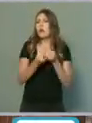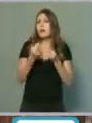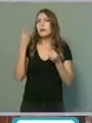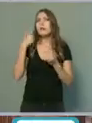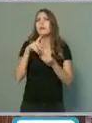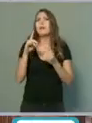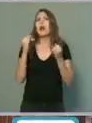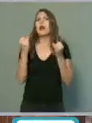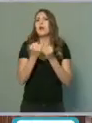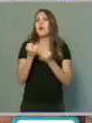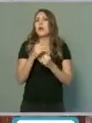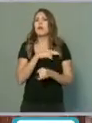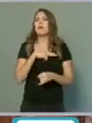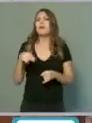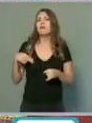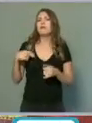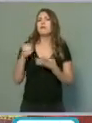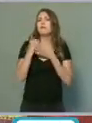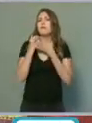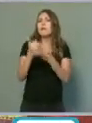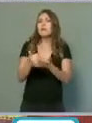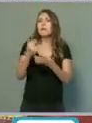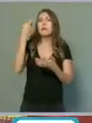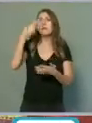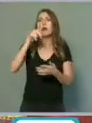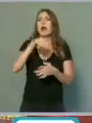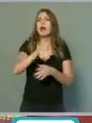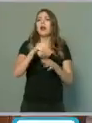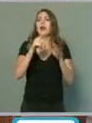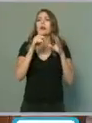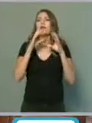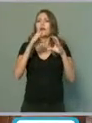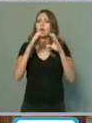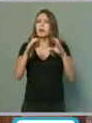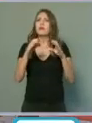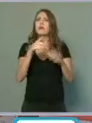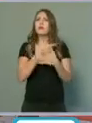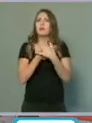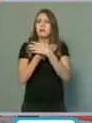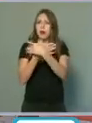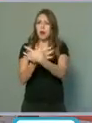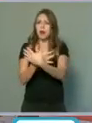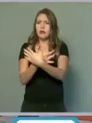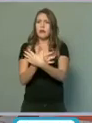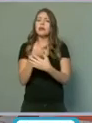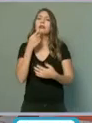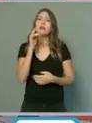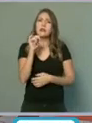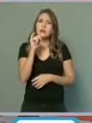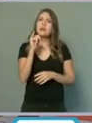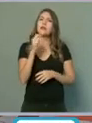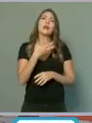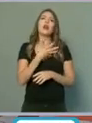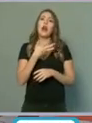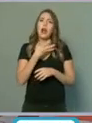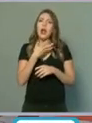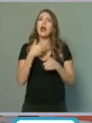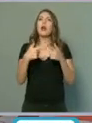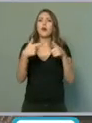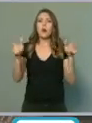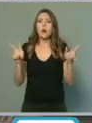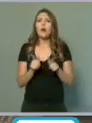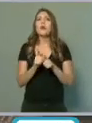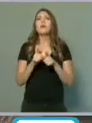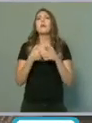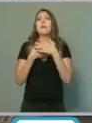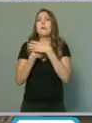vez también nosotros, ayudar a que se críen ahí mariposas? Por supuesto, contamos nosotros con un programa que se llama Mariposas al